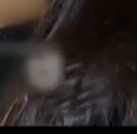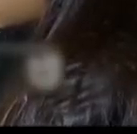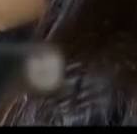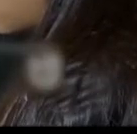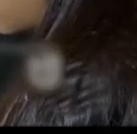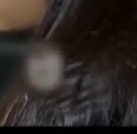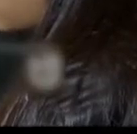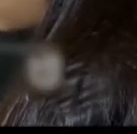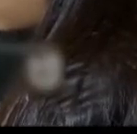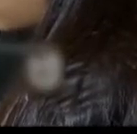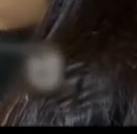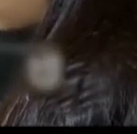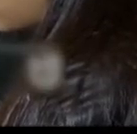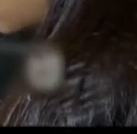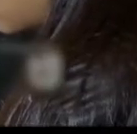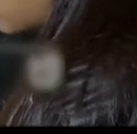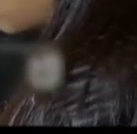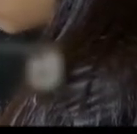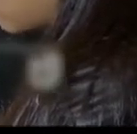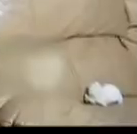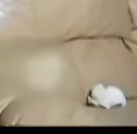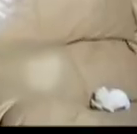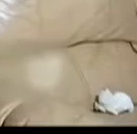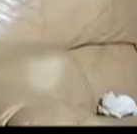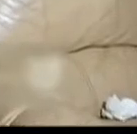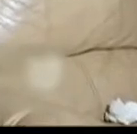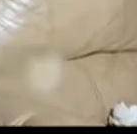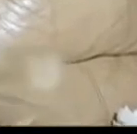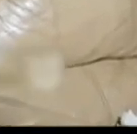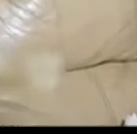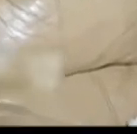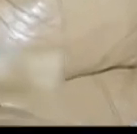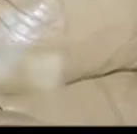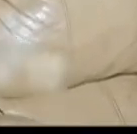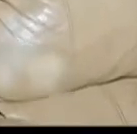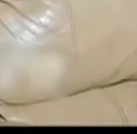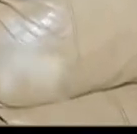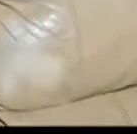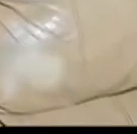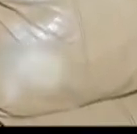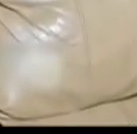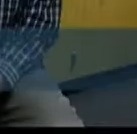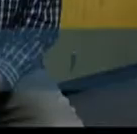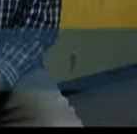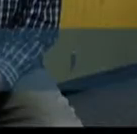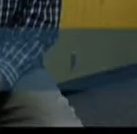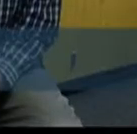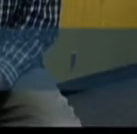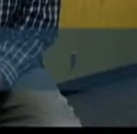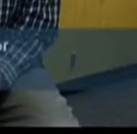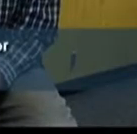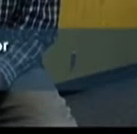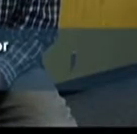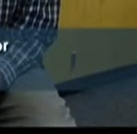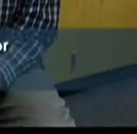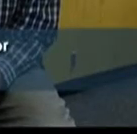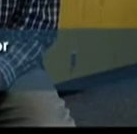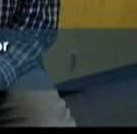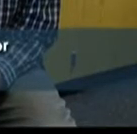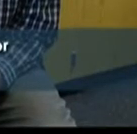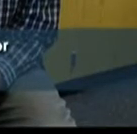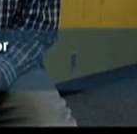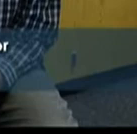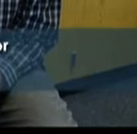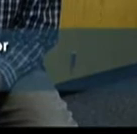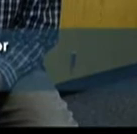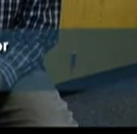el seguimiento y mejora de los programas de apoyo son clave para mejorar la situación de los migrantes. I know it will appear to be